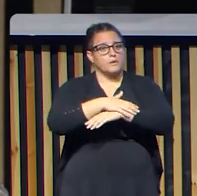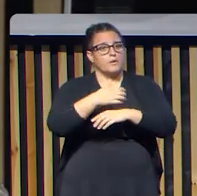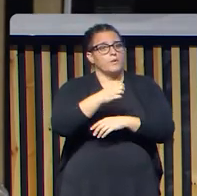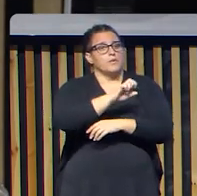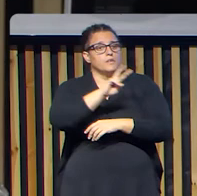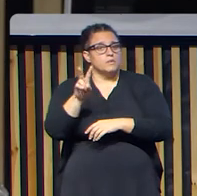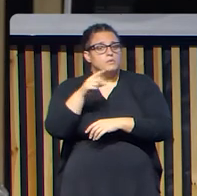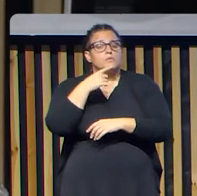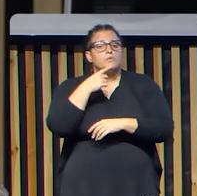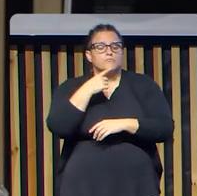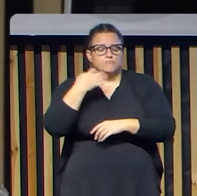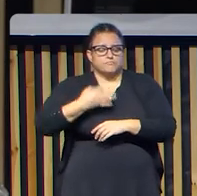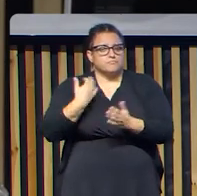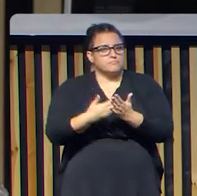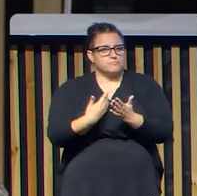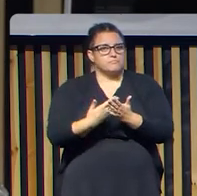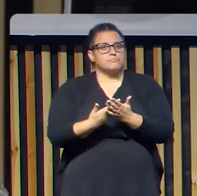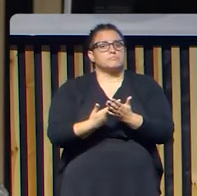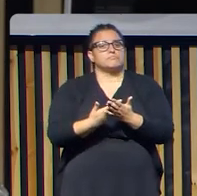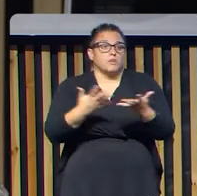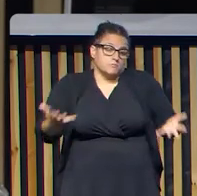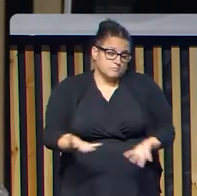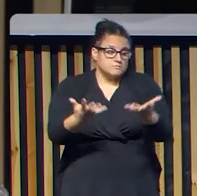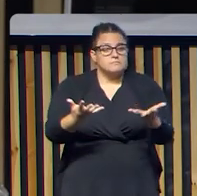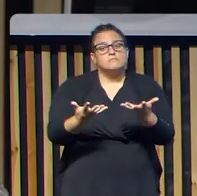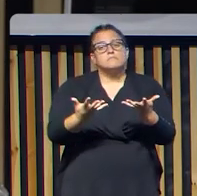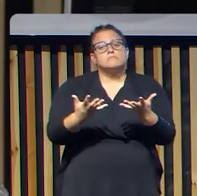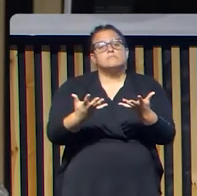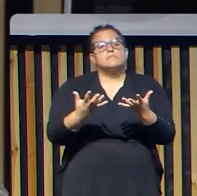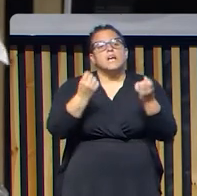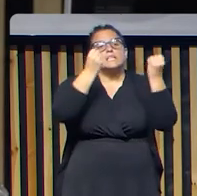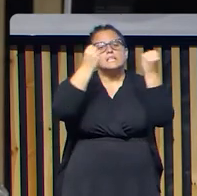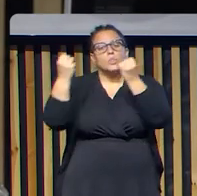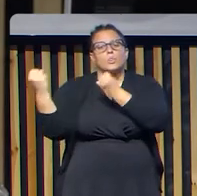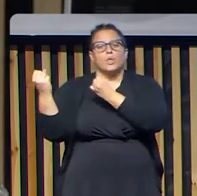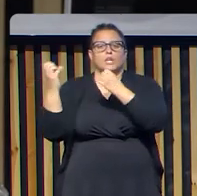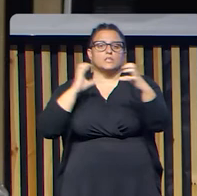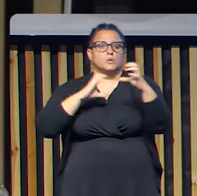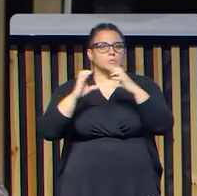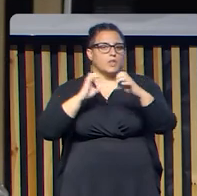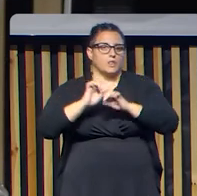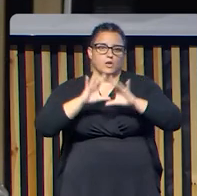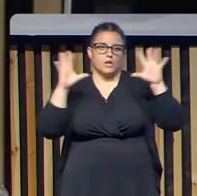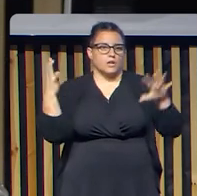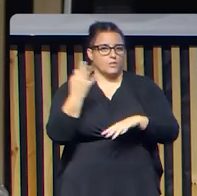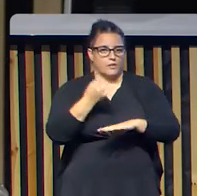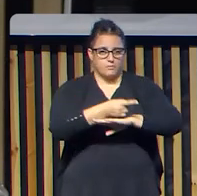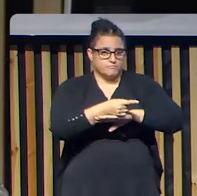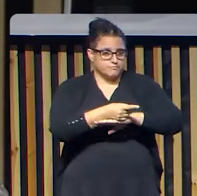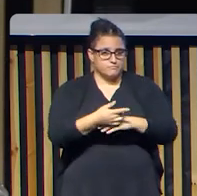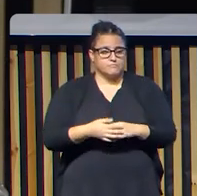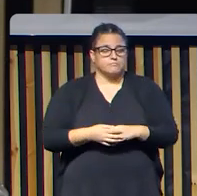impulsar la claridad de la comunicación institucional de hecho Ellos tienen un centro